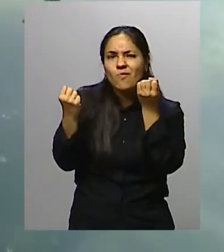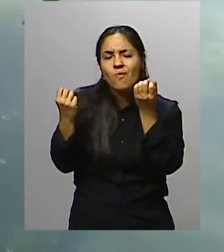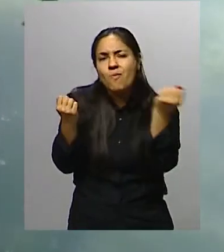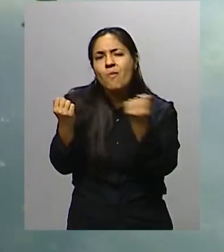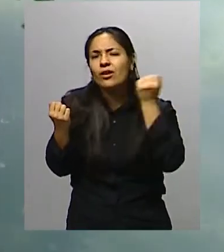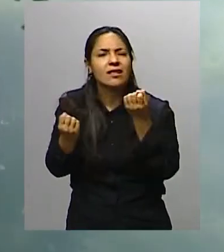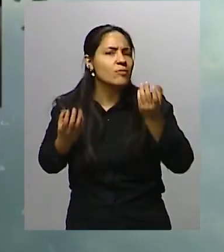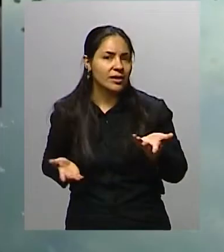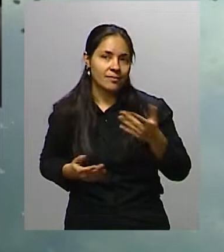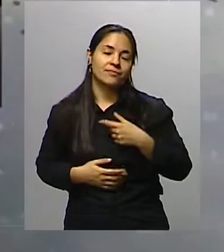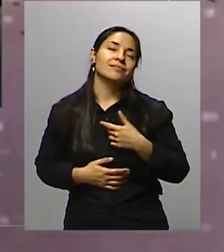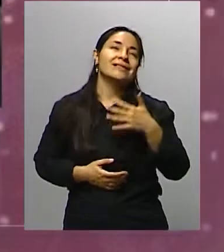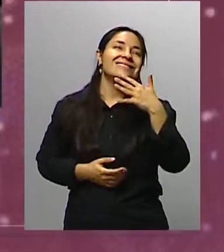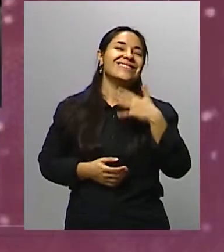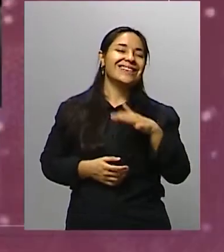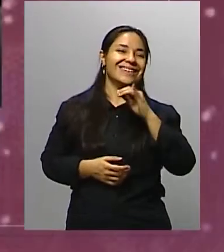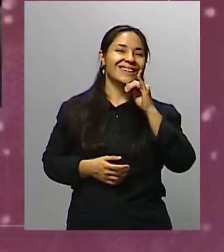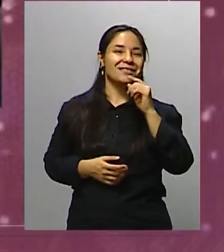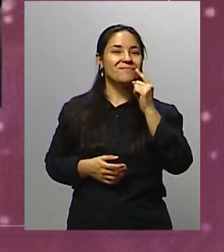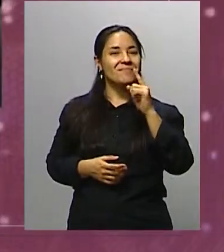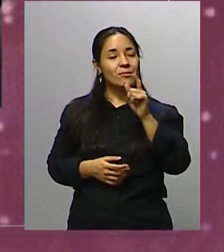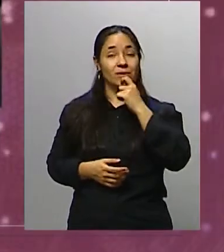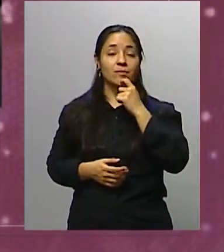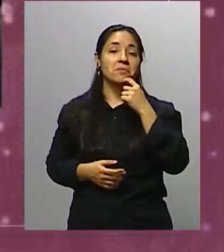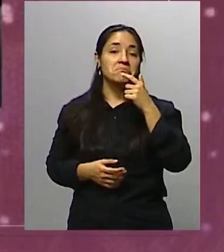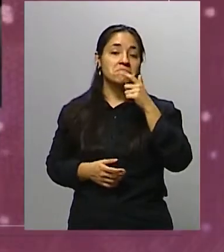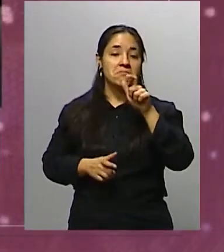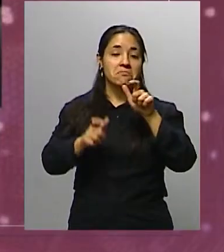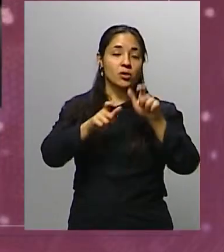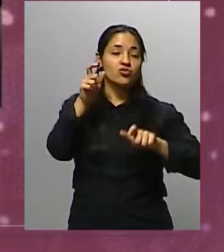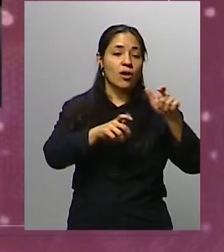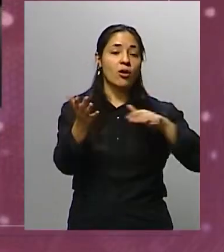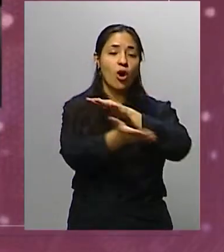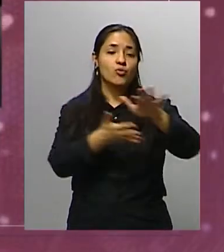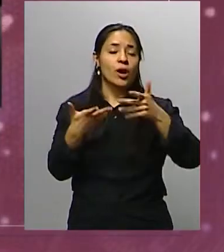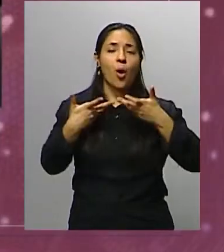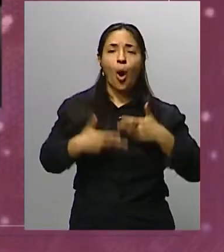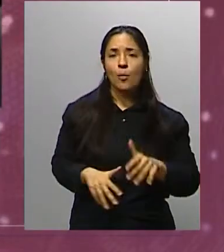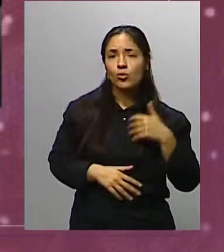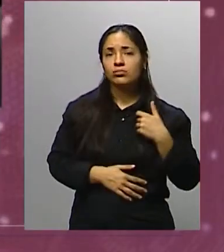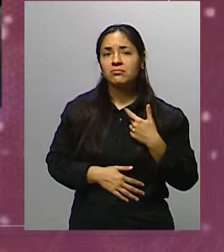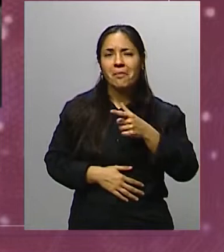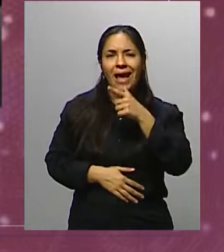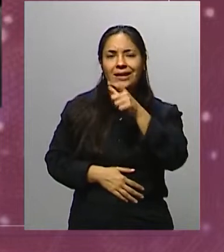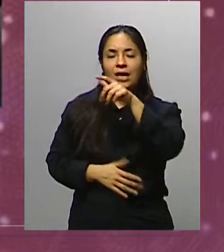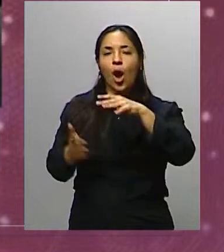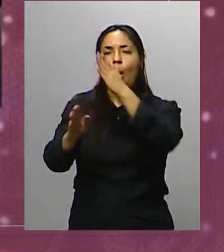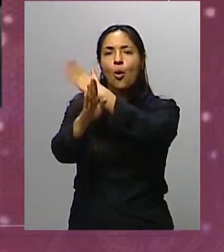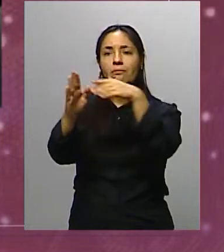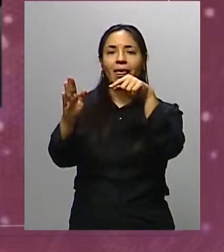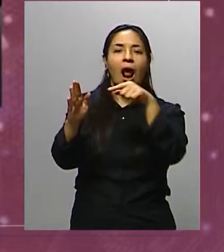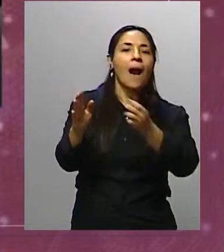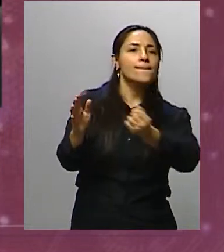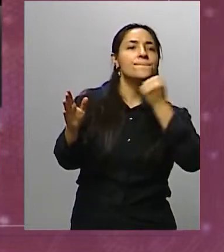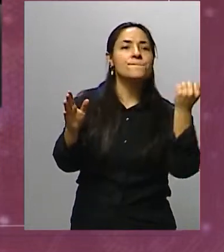ahí, digamos que desde nuestro lugar como ciudadanos y ciudadanas comunes no le damos la importancia y tal vez